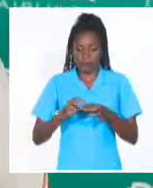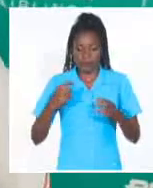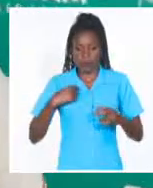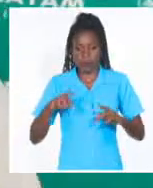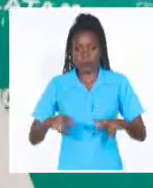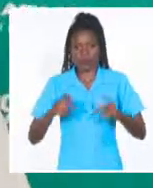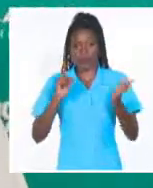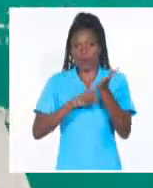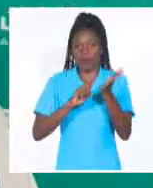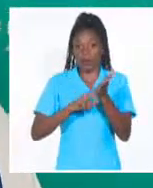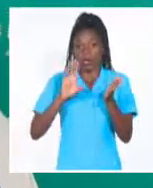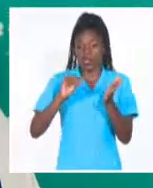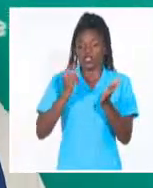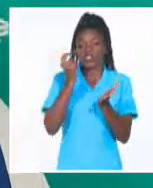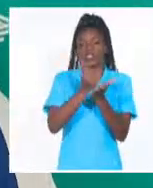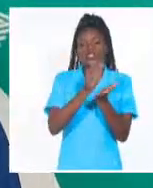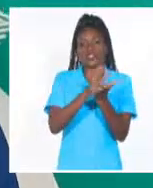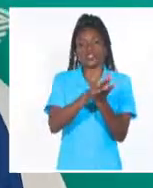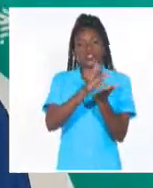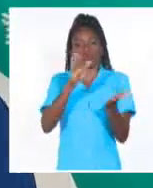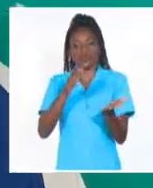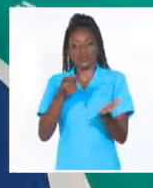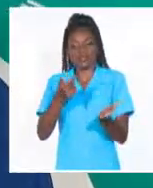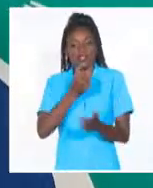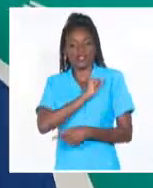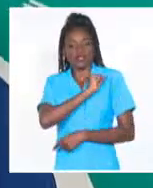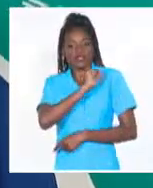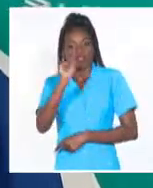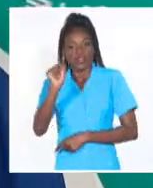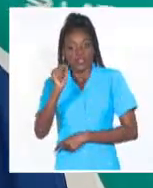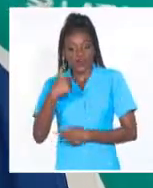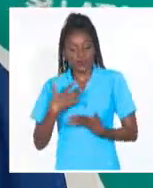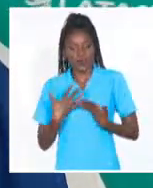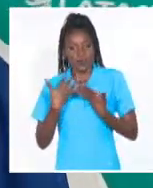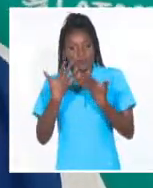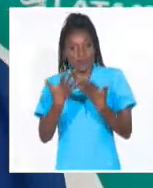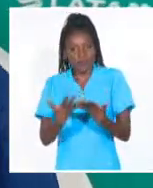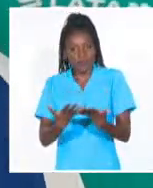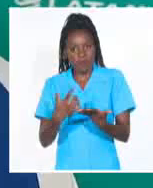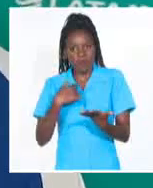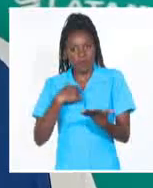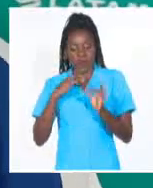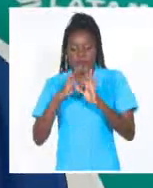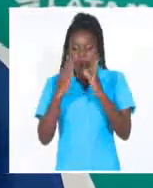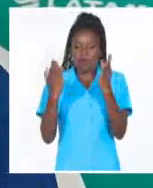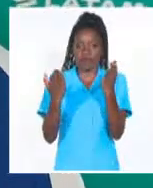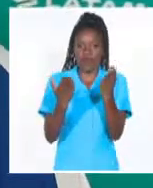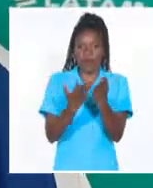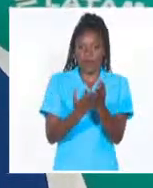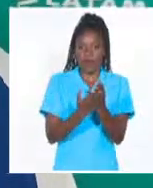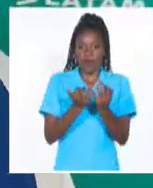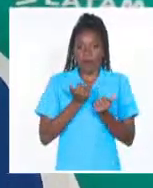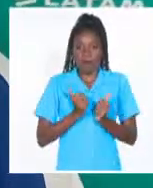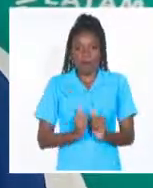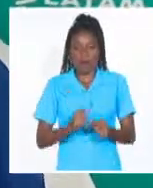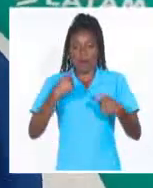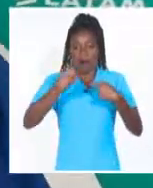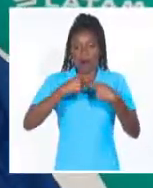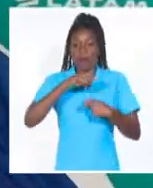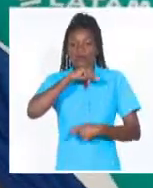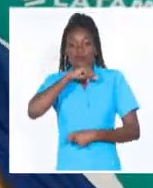que le había dicho, le prometí que iba a ser campeón. Y esto estoy haciendo, quiero dedicárselo a mi familia, mis hijas, mi esposa, mi